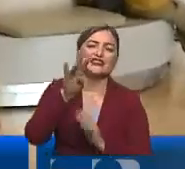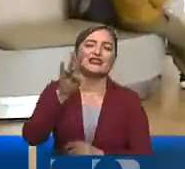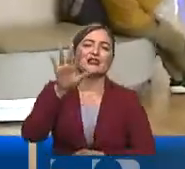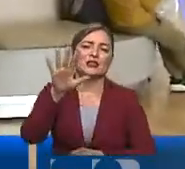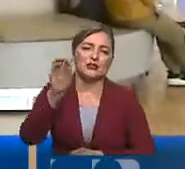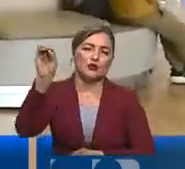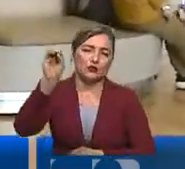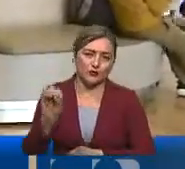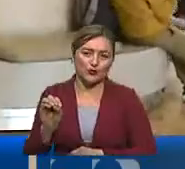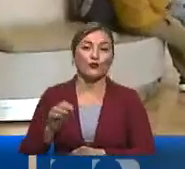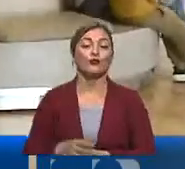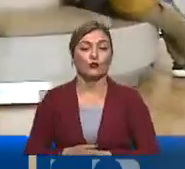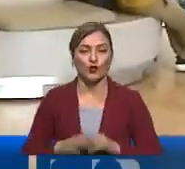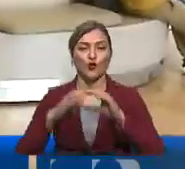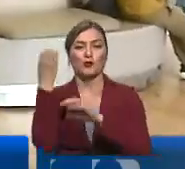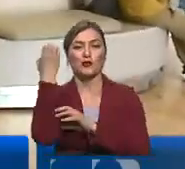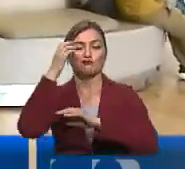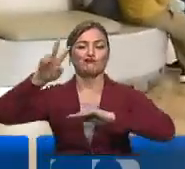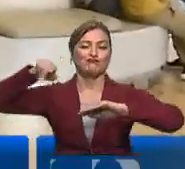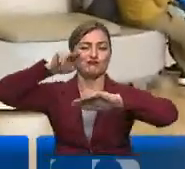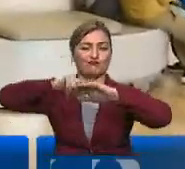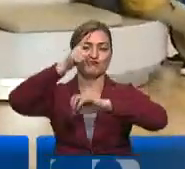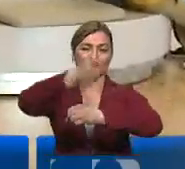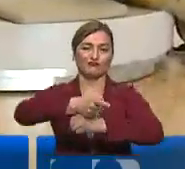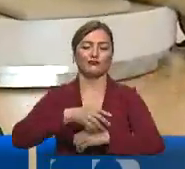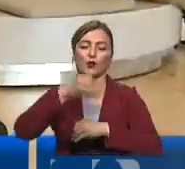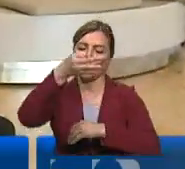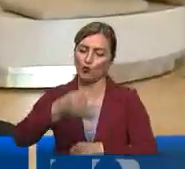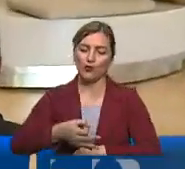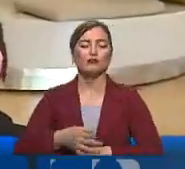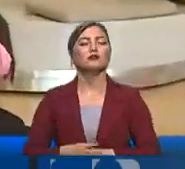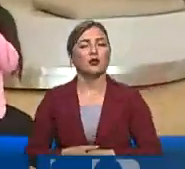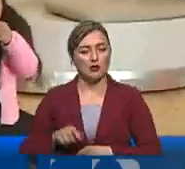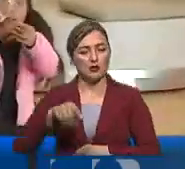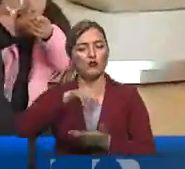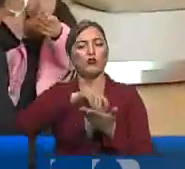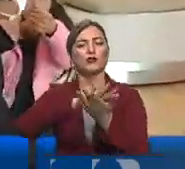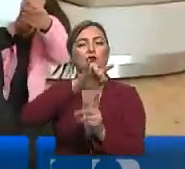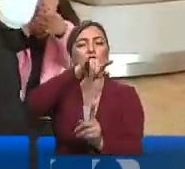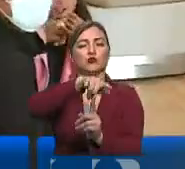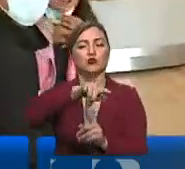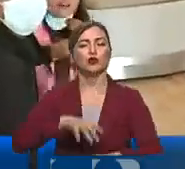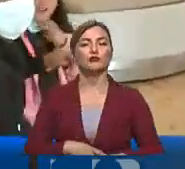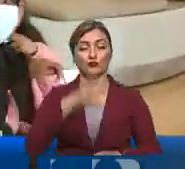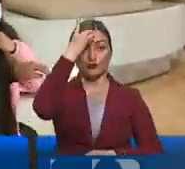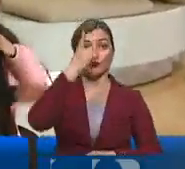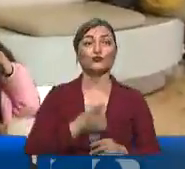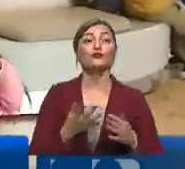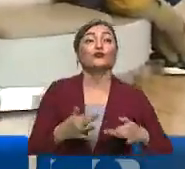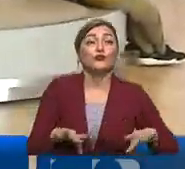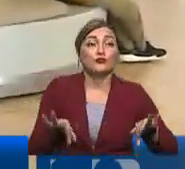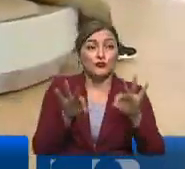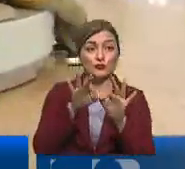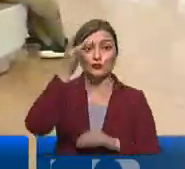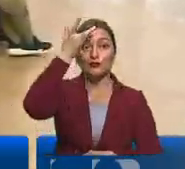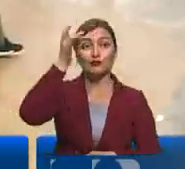75%. Eso es lo que el COE ha dispuesto y es lo que ya se está aplicando en el aeropuerto de Quito. Esta es una decisión importante porque permite,